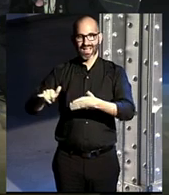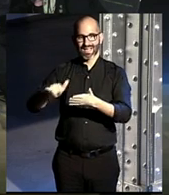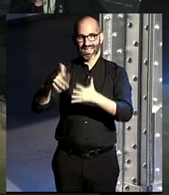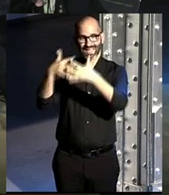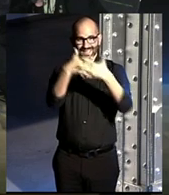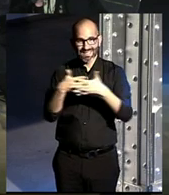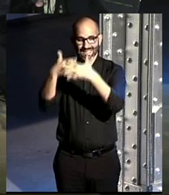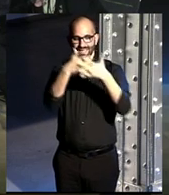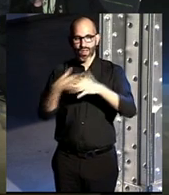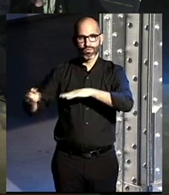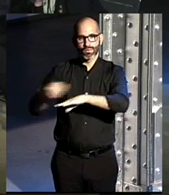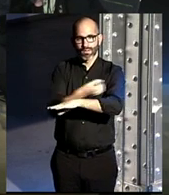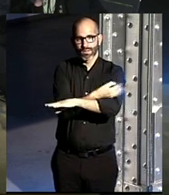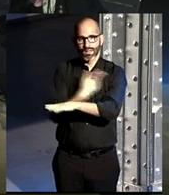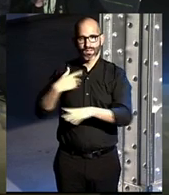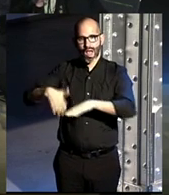costa de Nueva York, la costa